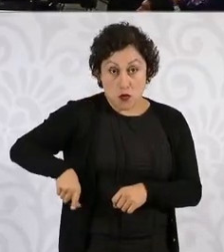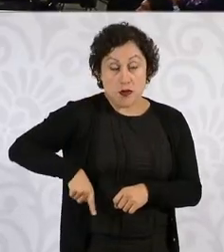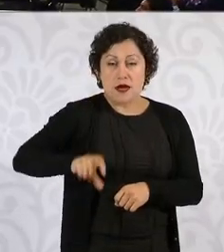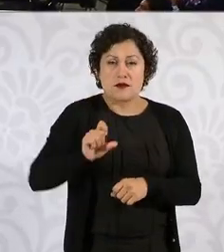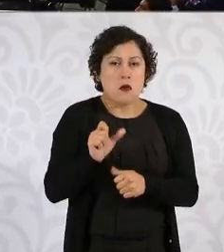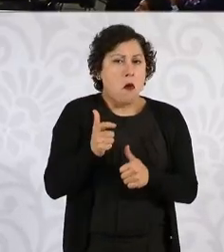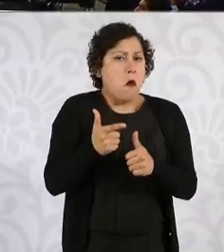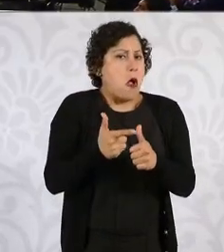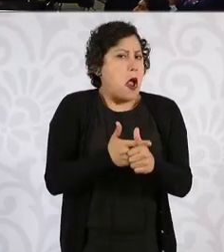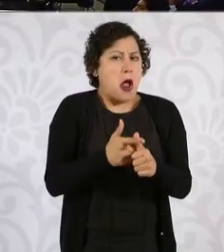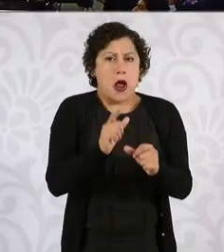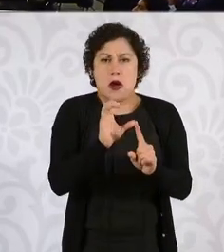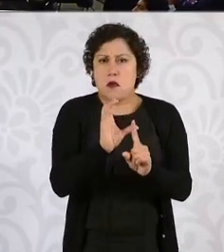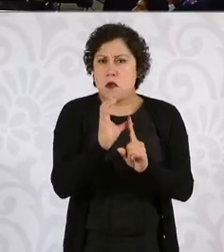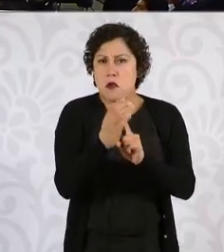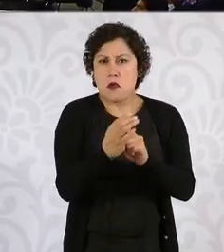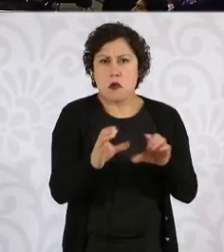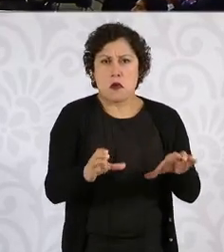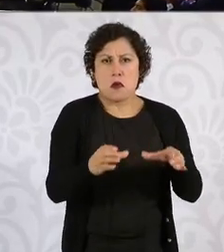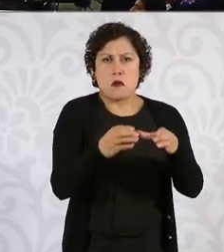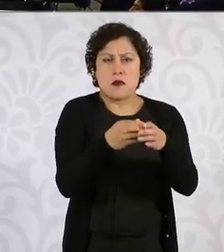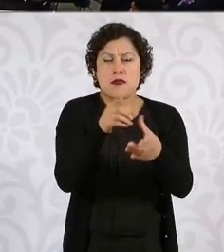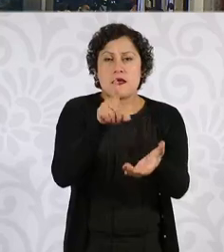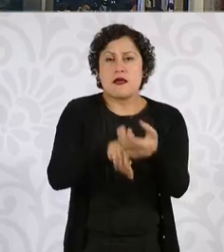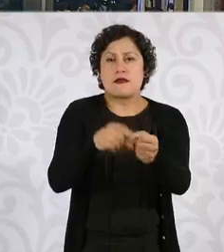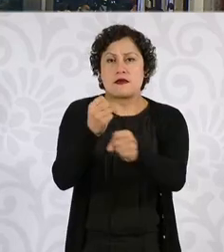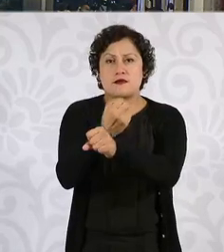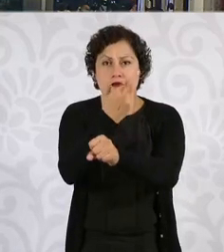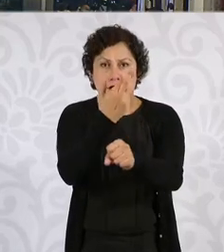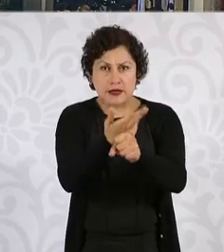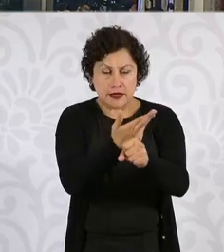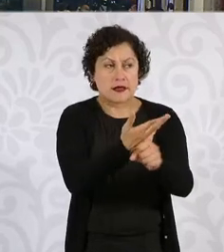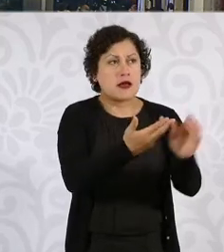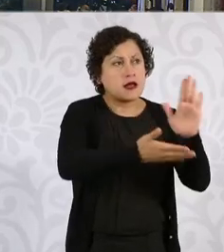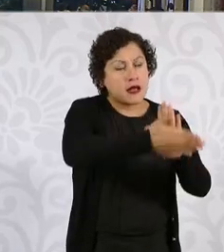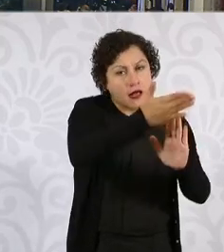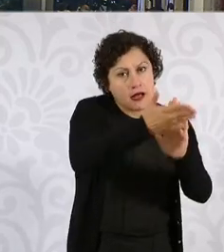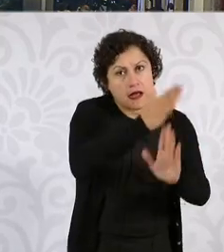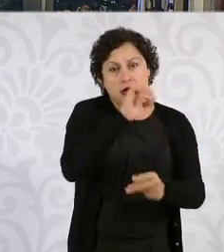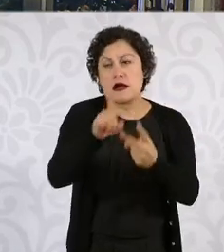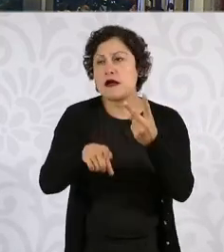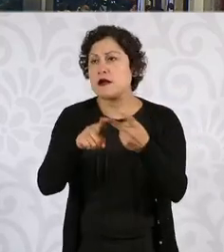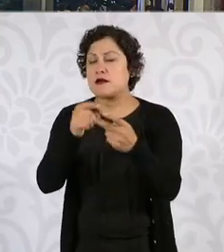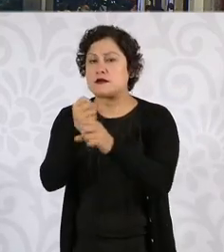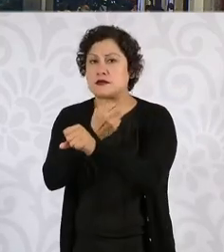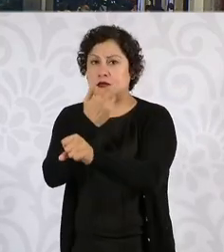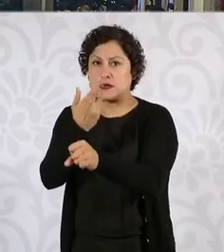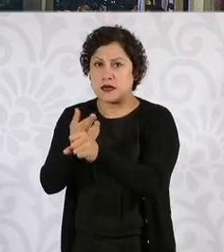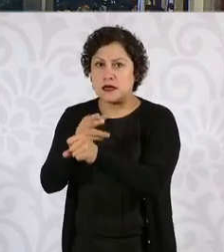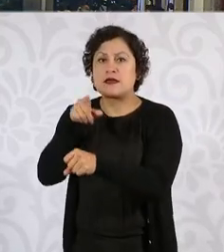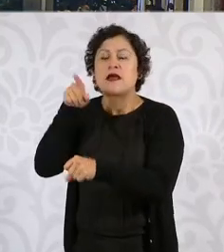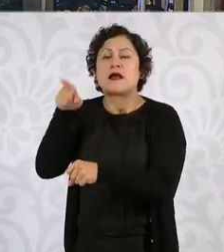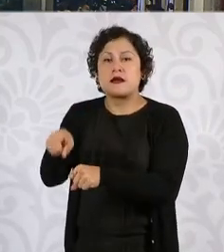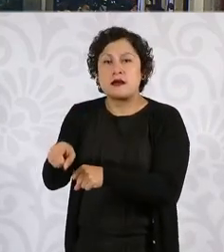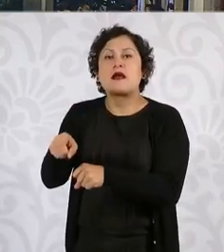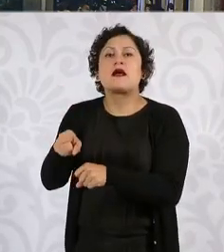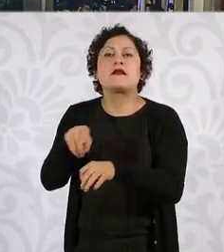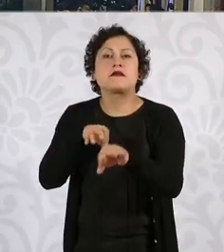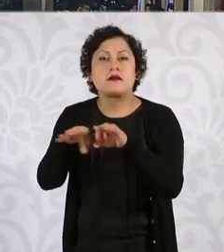intersectorial entre la Secretaría de Infraestructuras y Transportes, la Secretaría de Trabajo, la Guardia